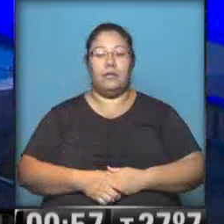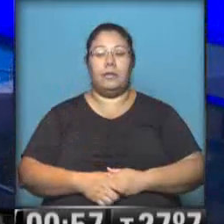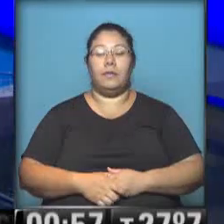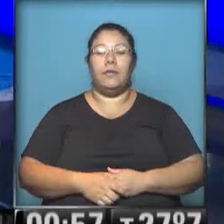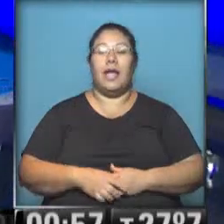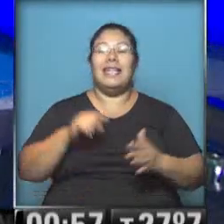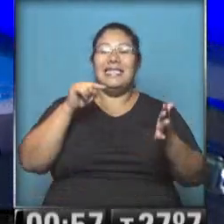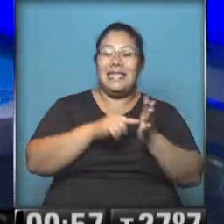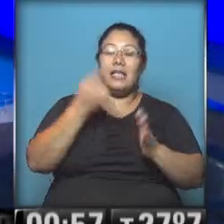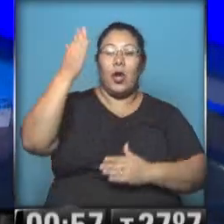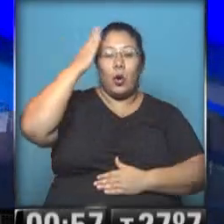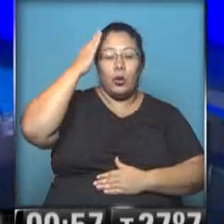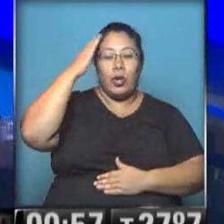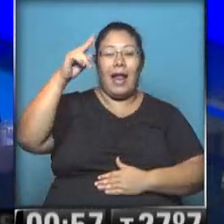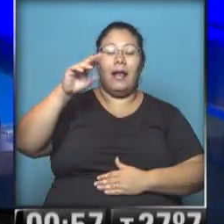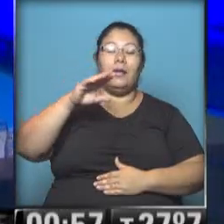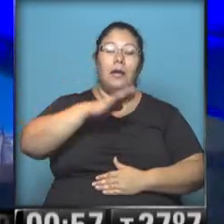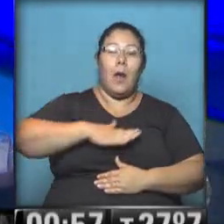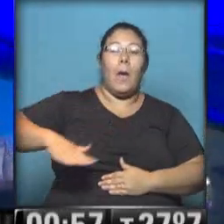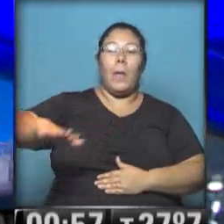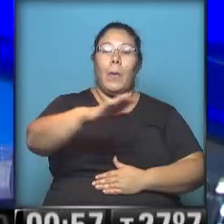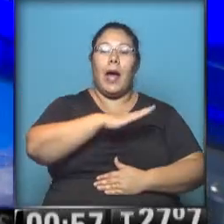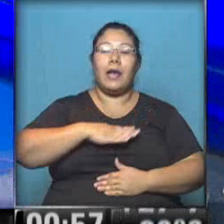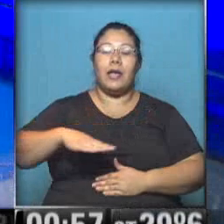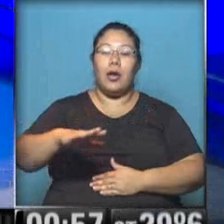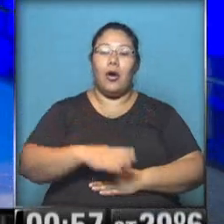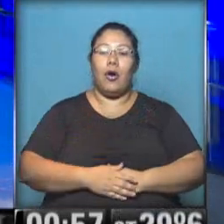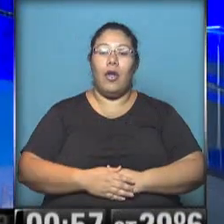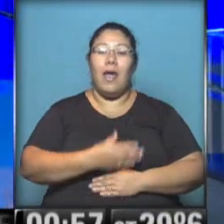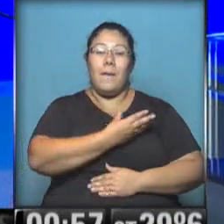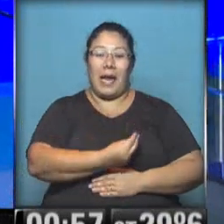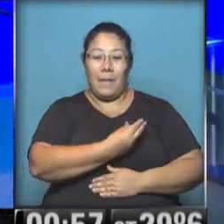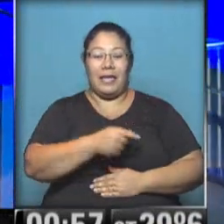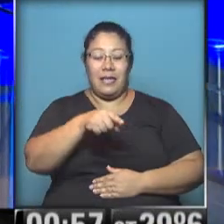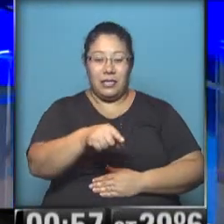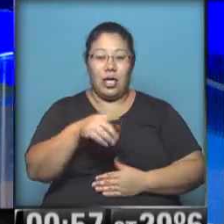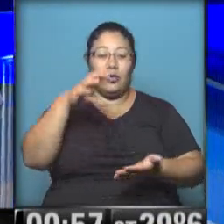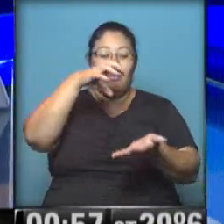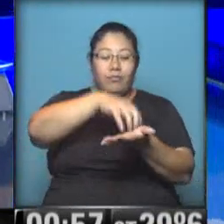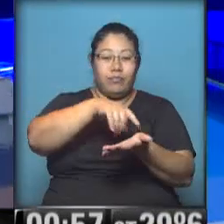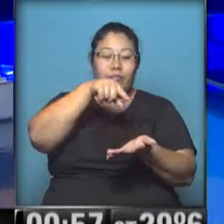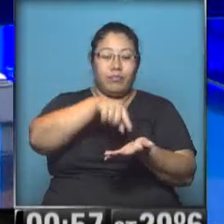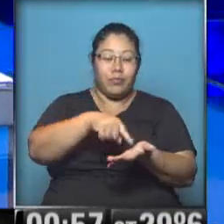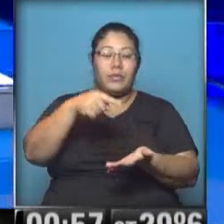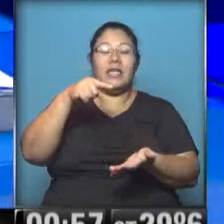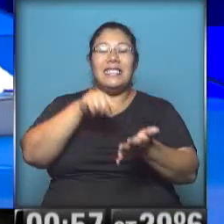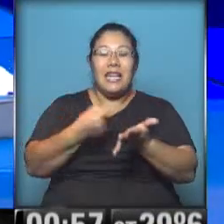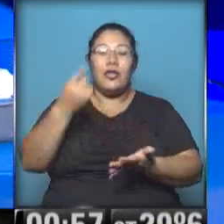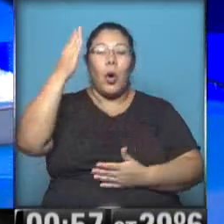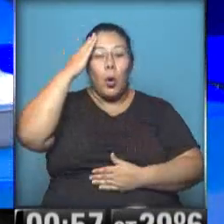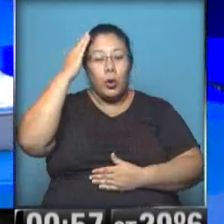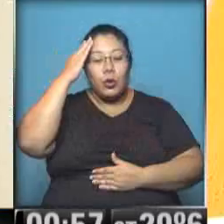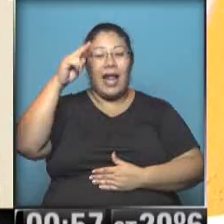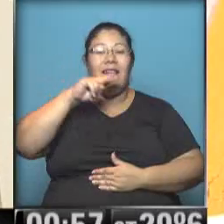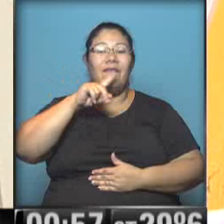El Centro Cultural Víctor Jara, que está ubicado en el barrio porteño de Parque Patricios, fue clausurado por segunda vez por el gobierno de la